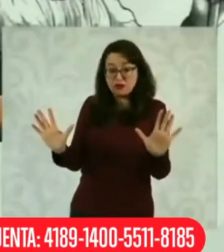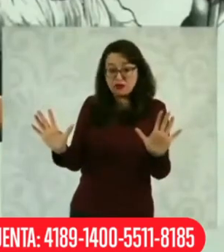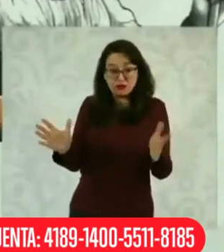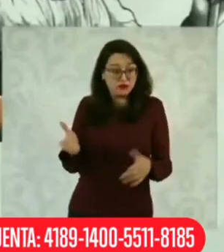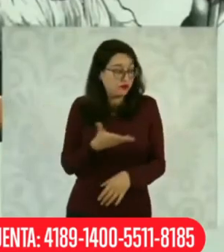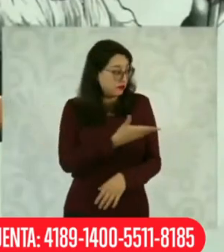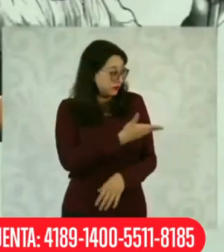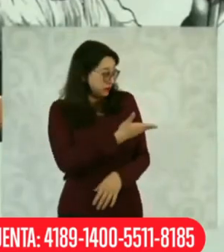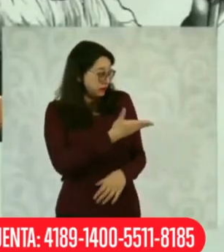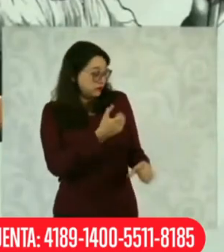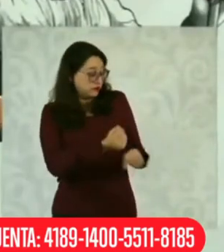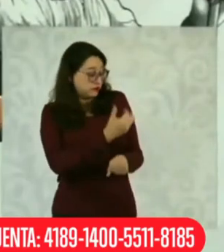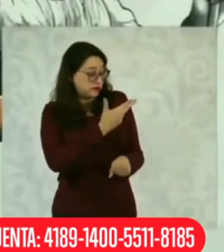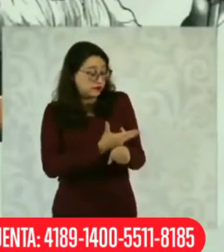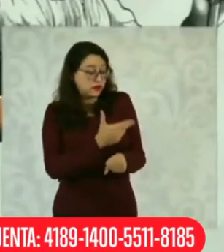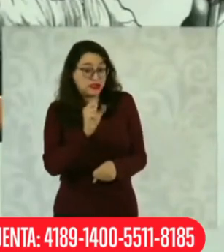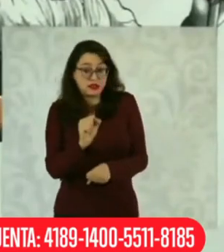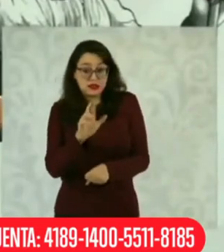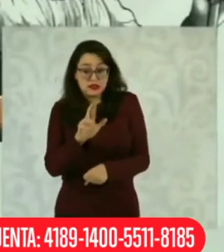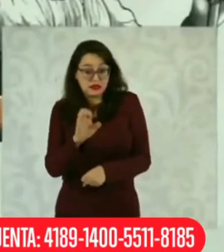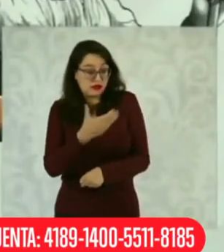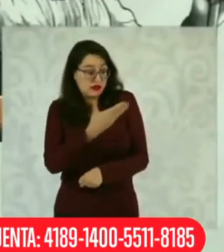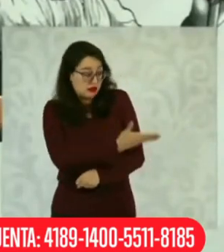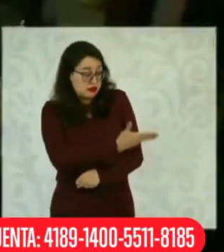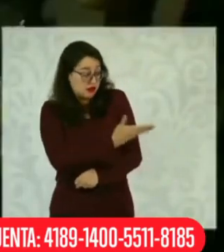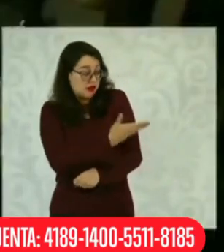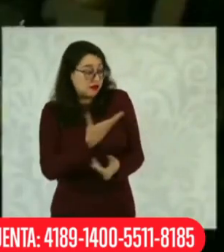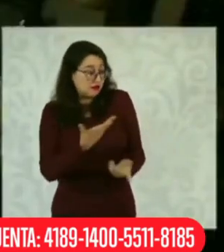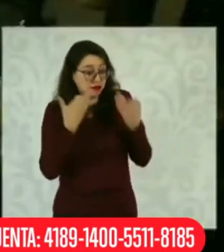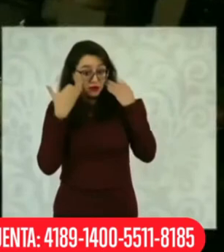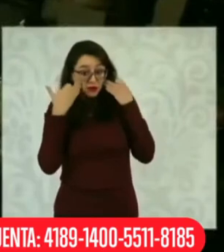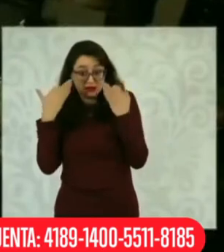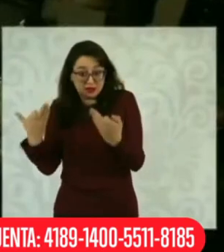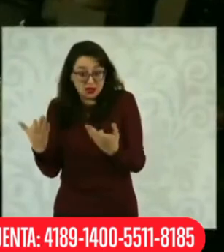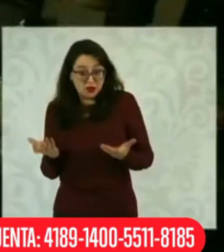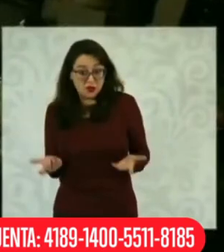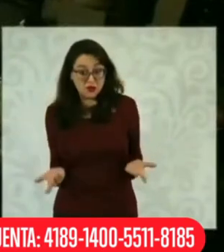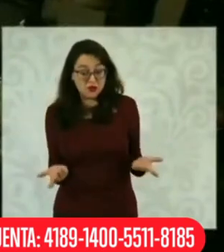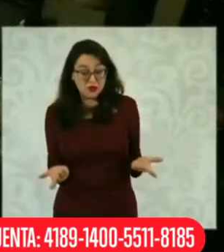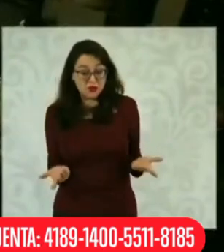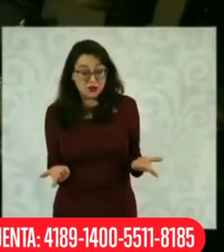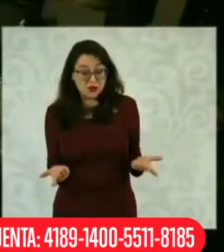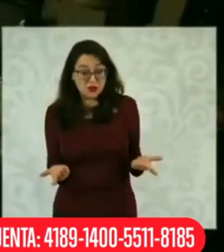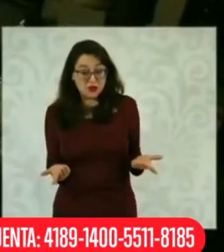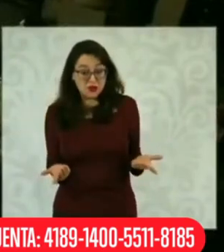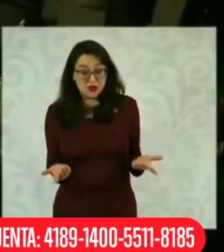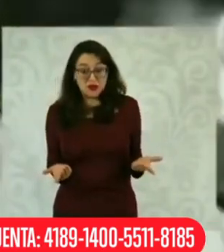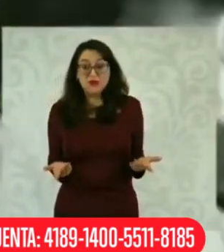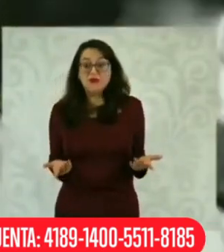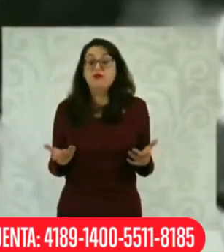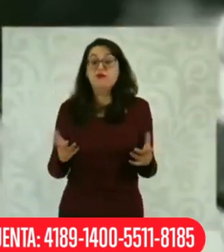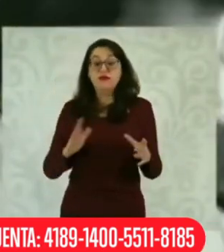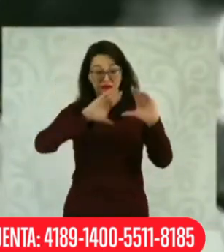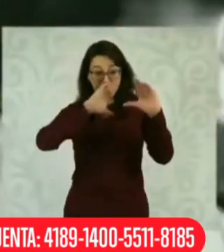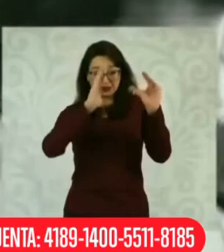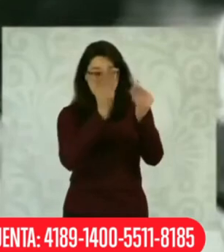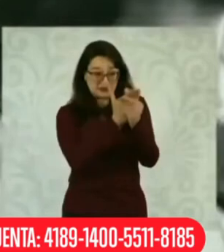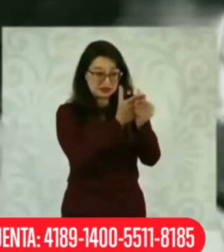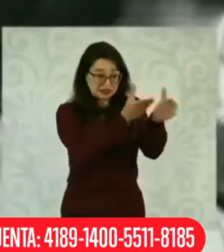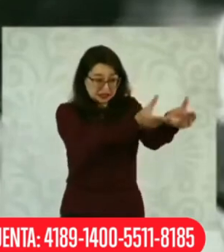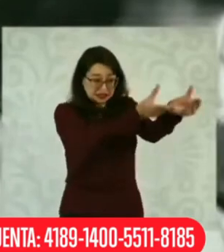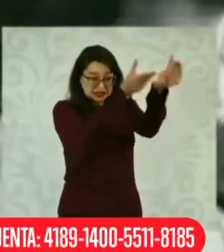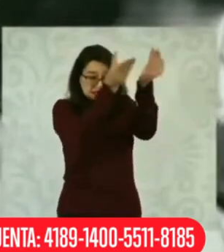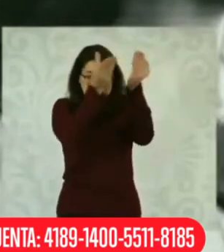era secretario de Relaciones Exteriores, el licenciado Ebrard, que se publicara sin